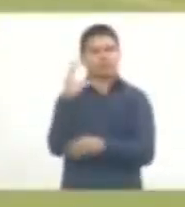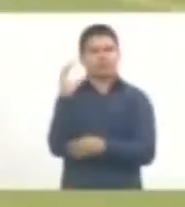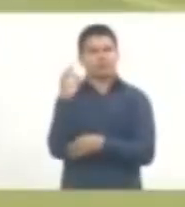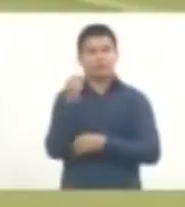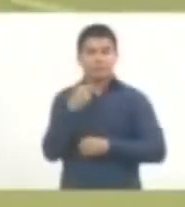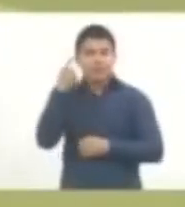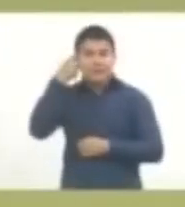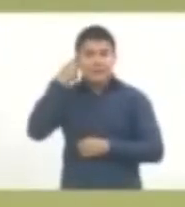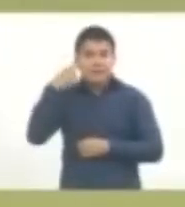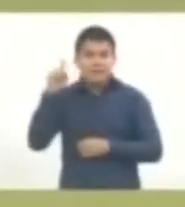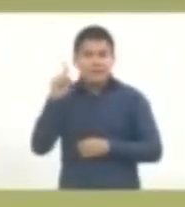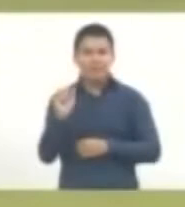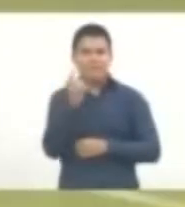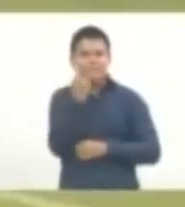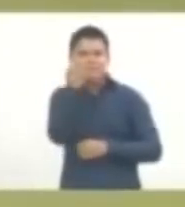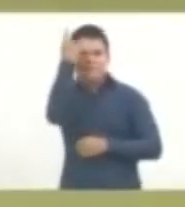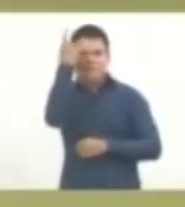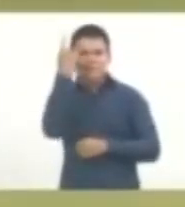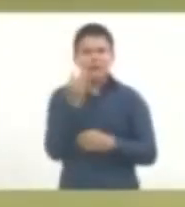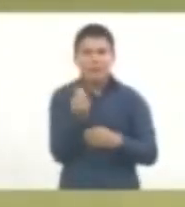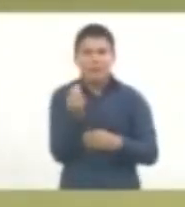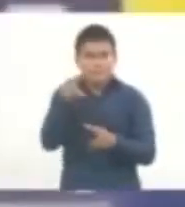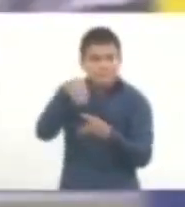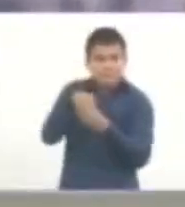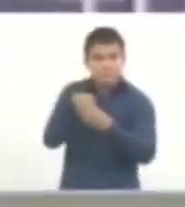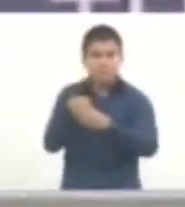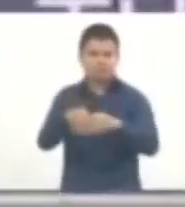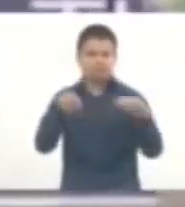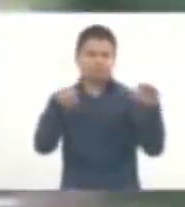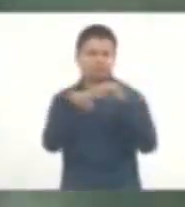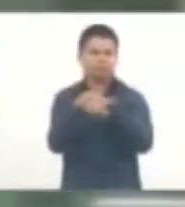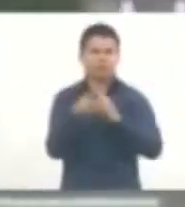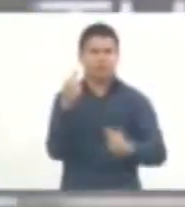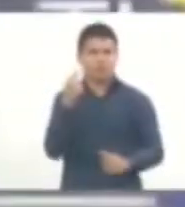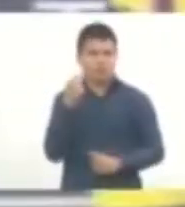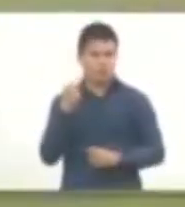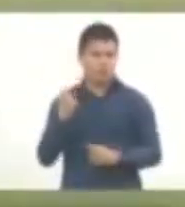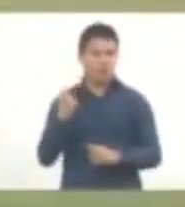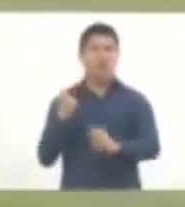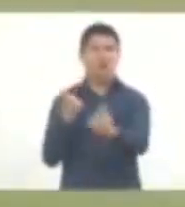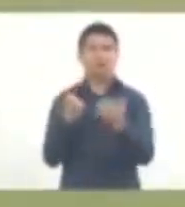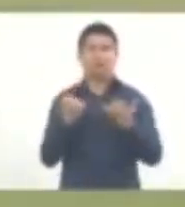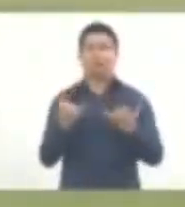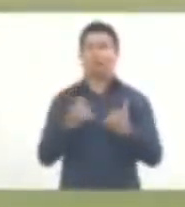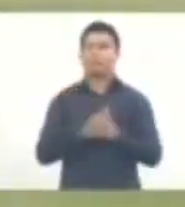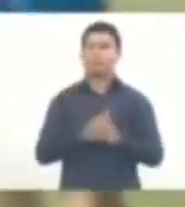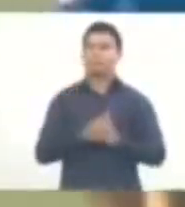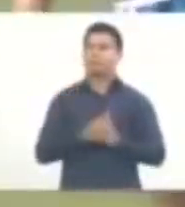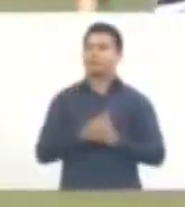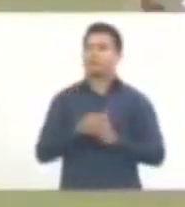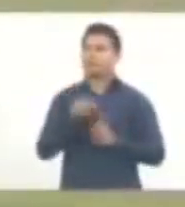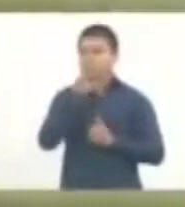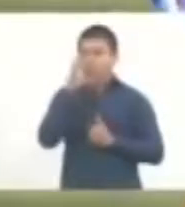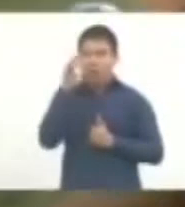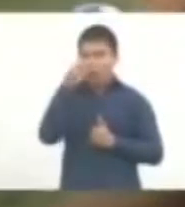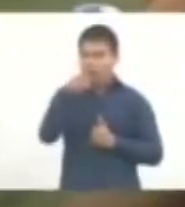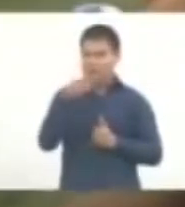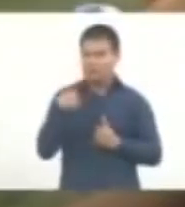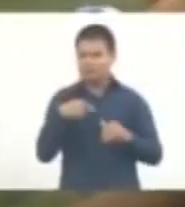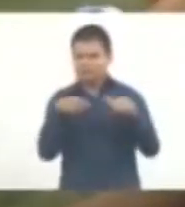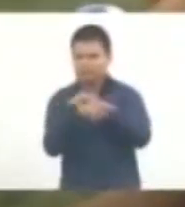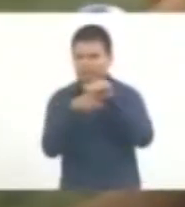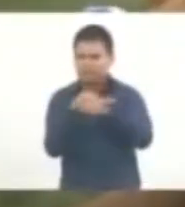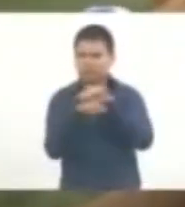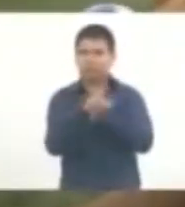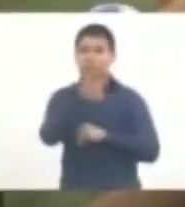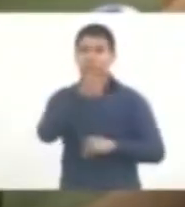día de su debut con la tricolor anotó su primer gol. 7 años después, el porteño tiene 13 tantos en 38 partidos. Y